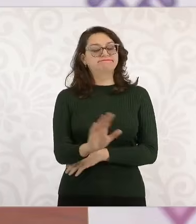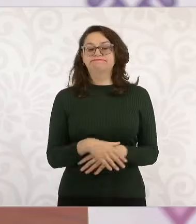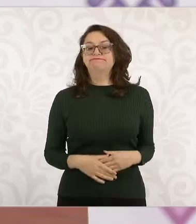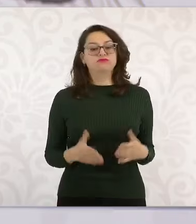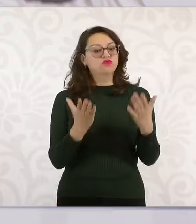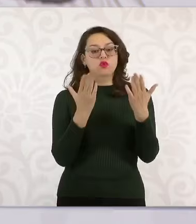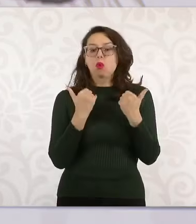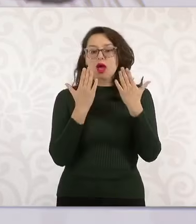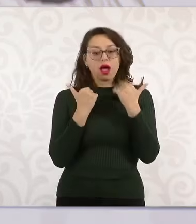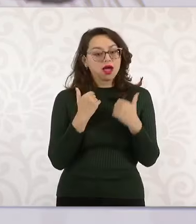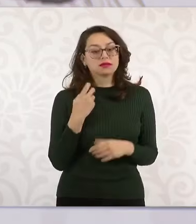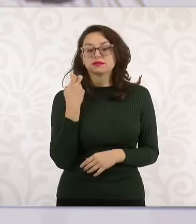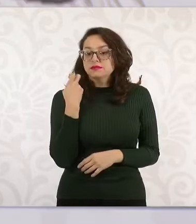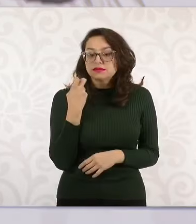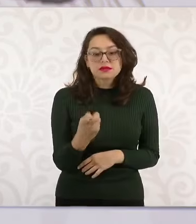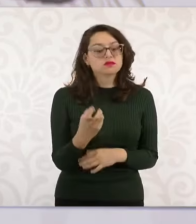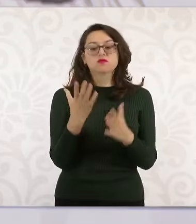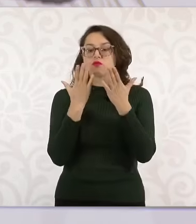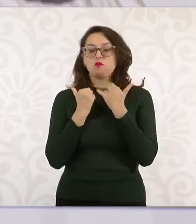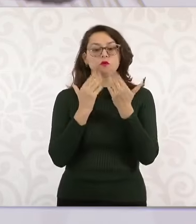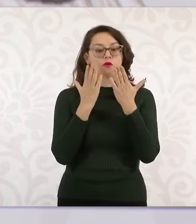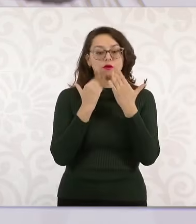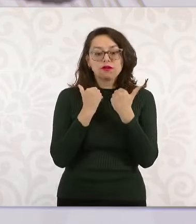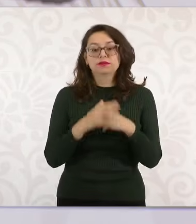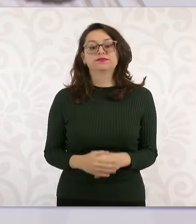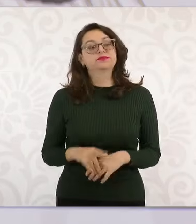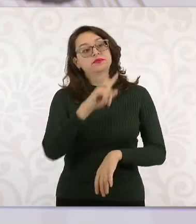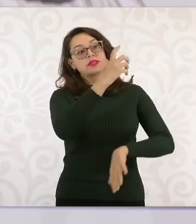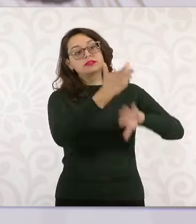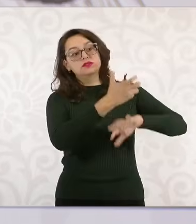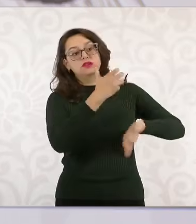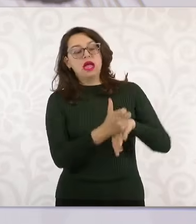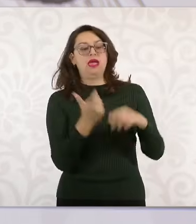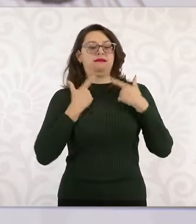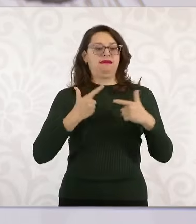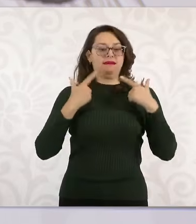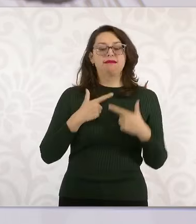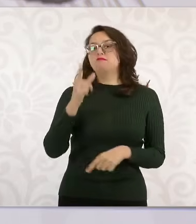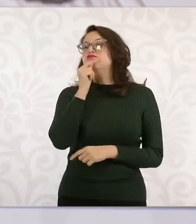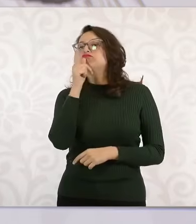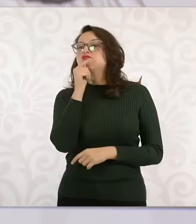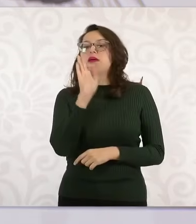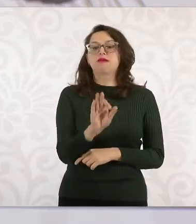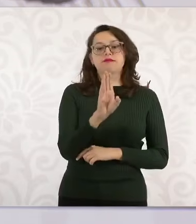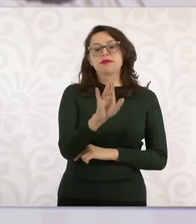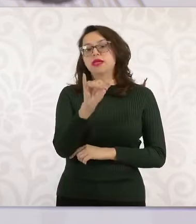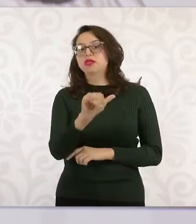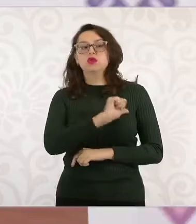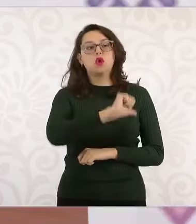O sea, los agentes de Estados Unidos, del FBI o de alguna otra